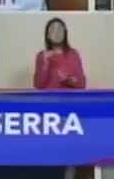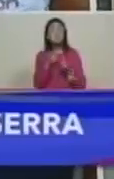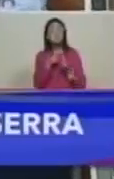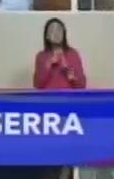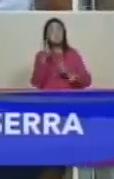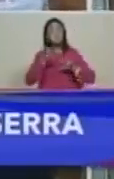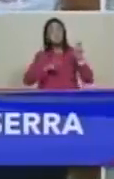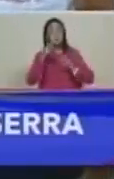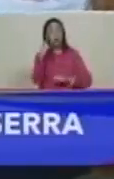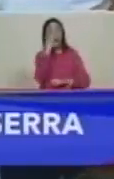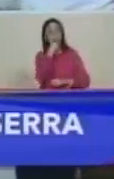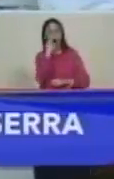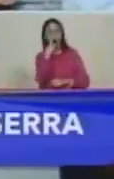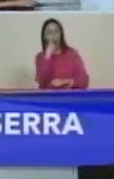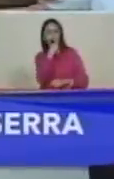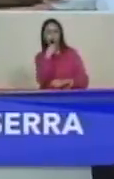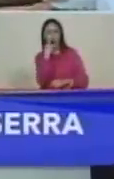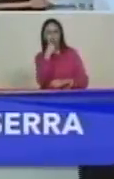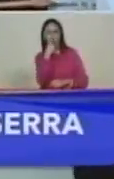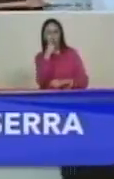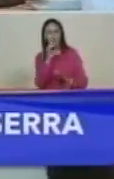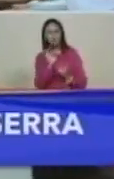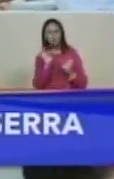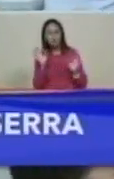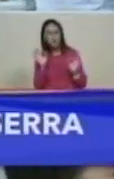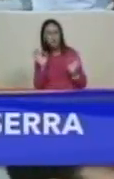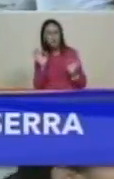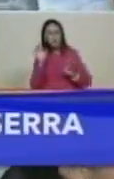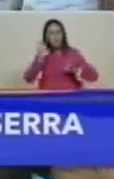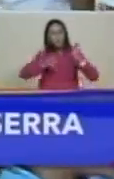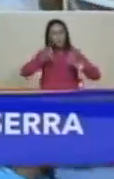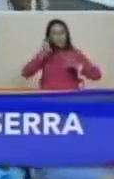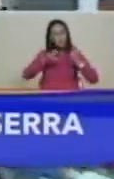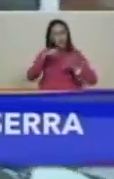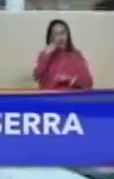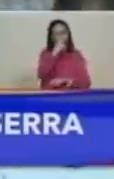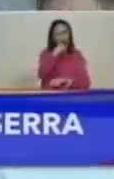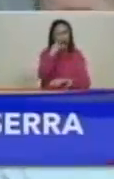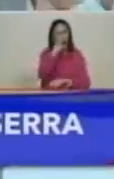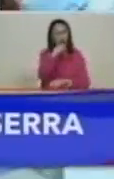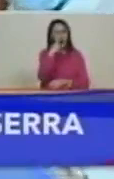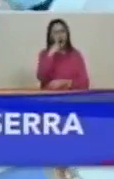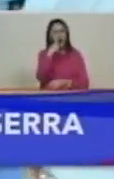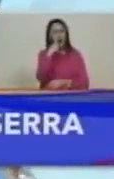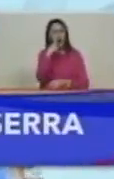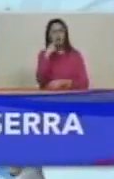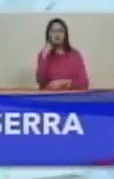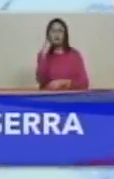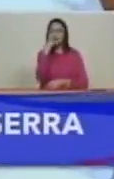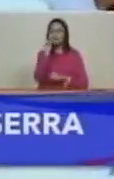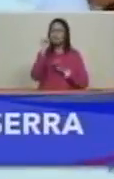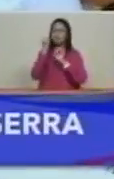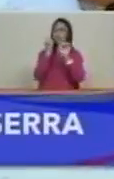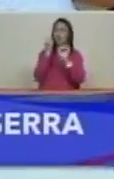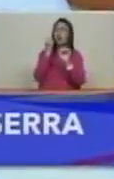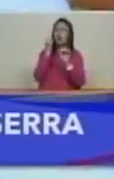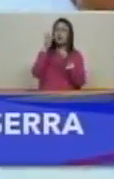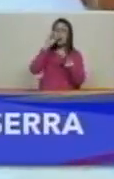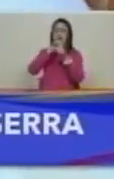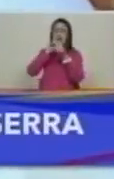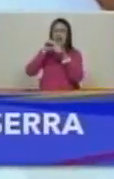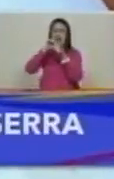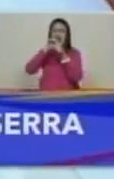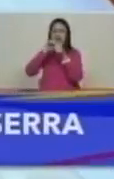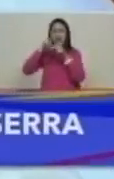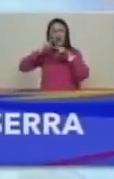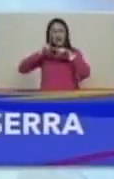bucal. Ahí los especialistas hacen su revisión, la colocación del flujo, y posterior vamos a lo que es la